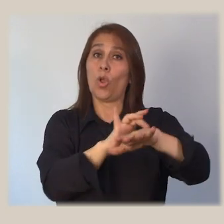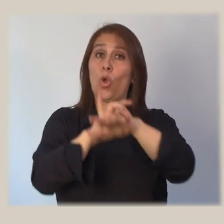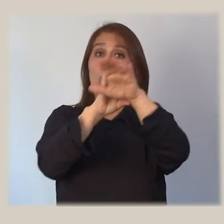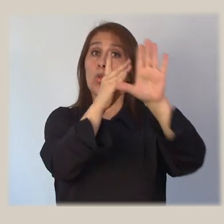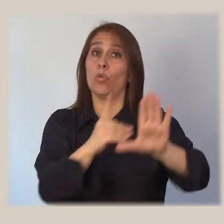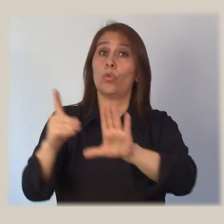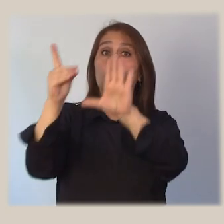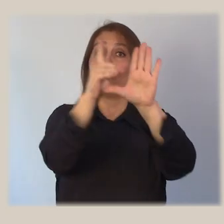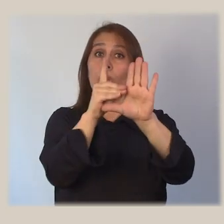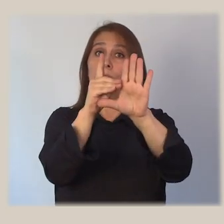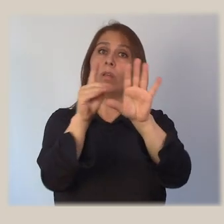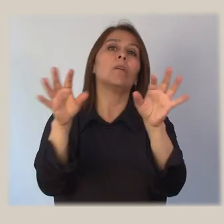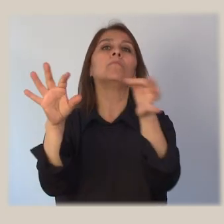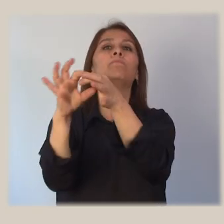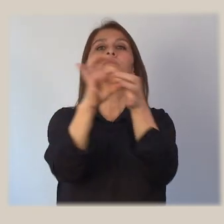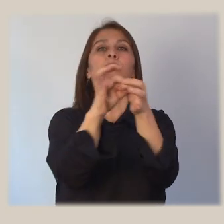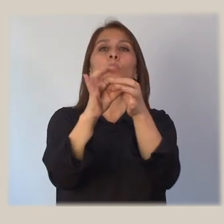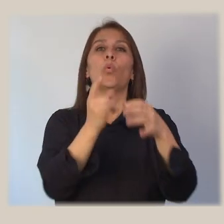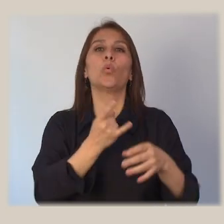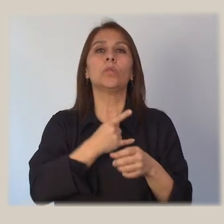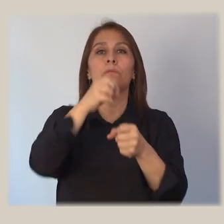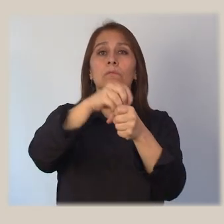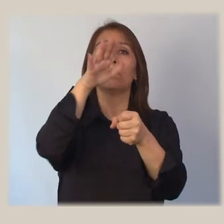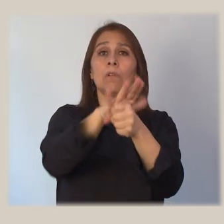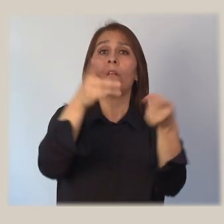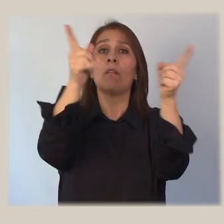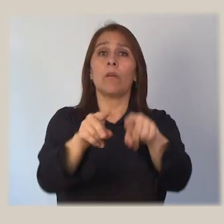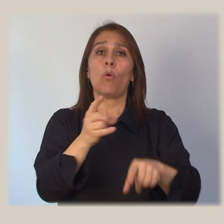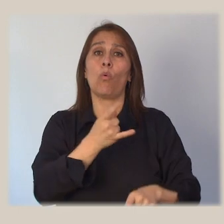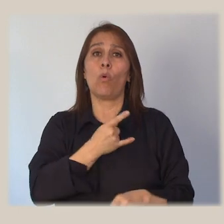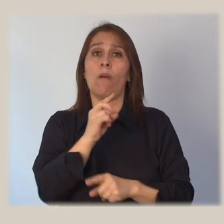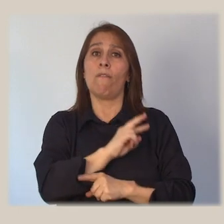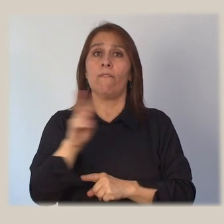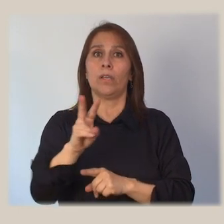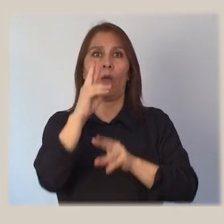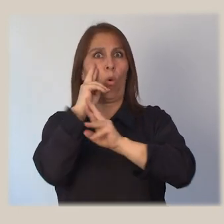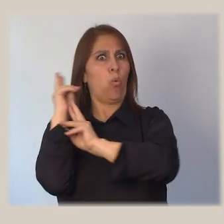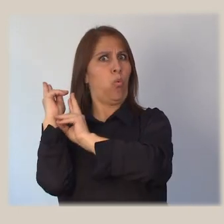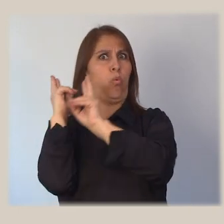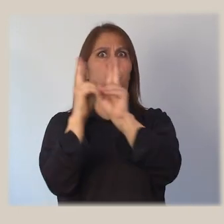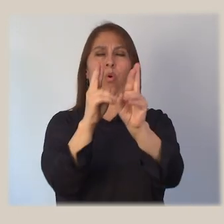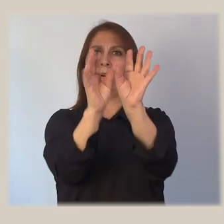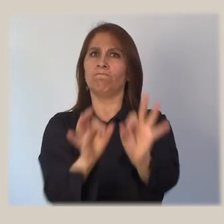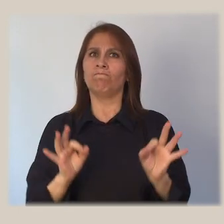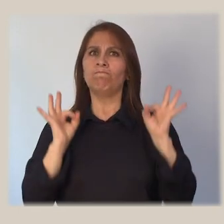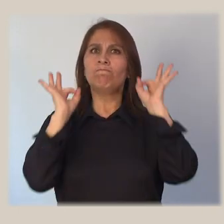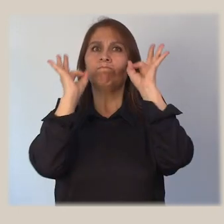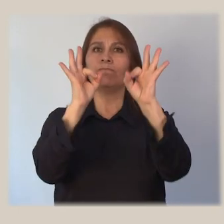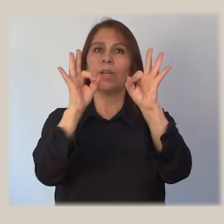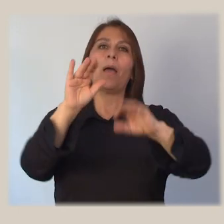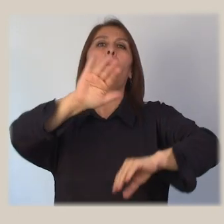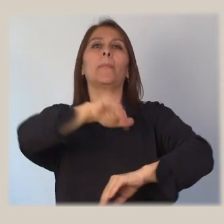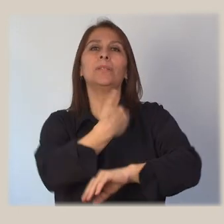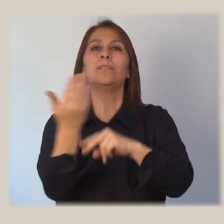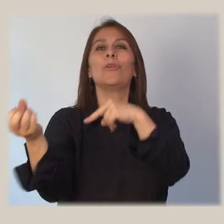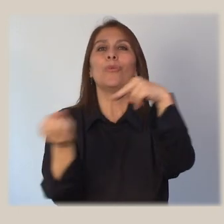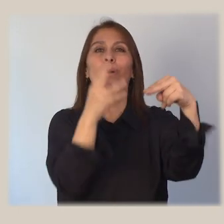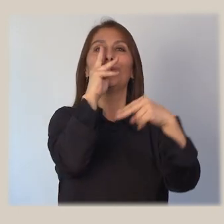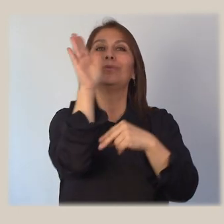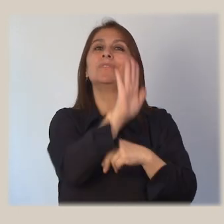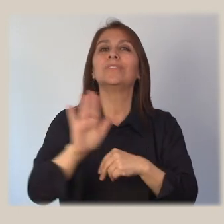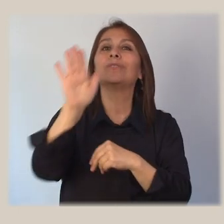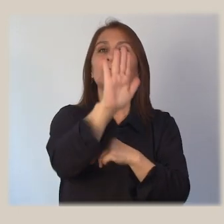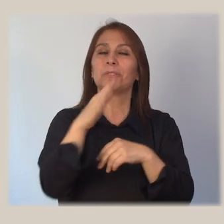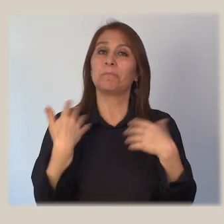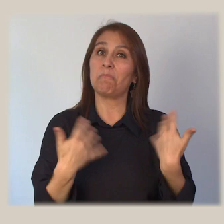programa de doctorado ofertado junto a las universidades Distrital y del Valle obtuvo el máximo reconocimiento de alta calidad por parte del